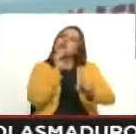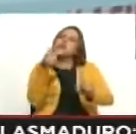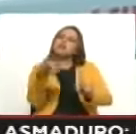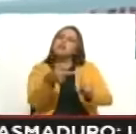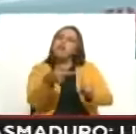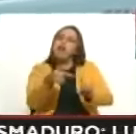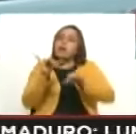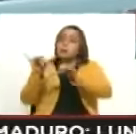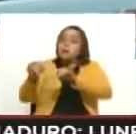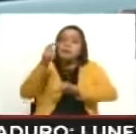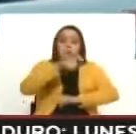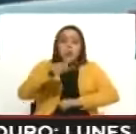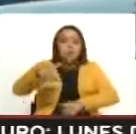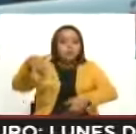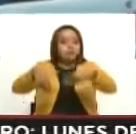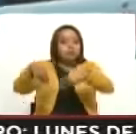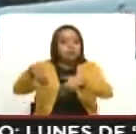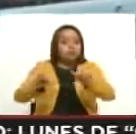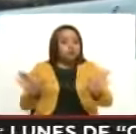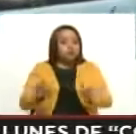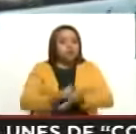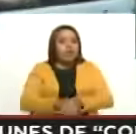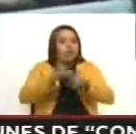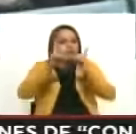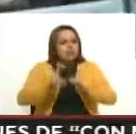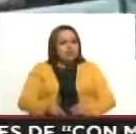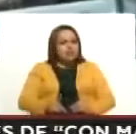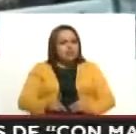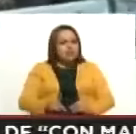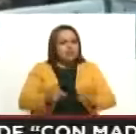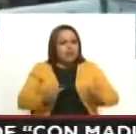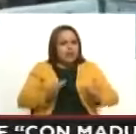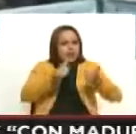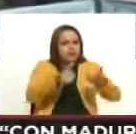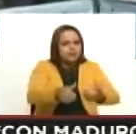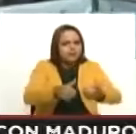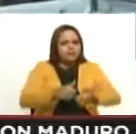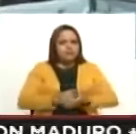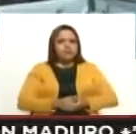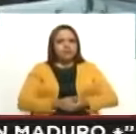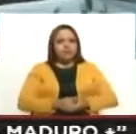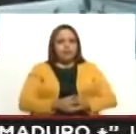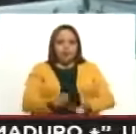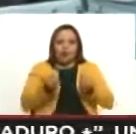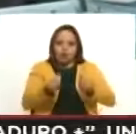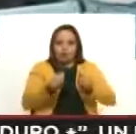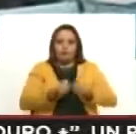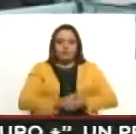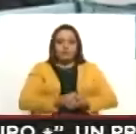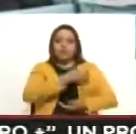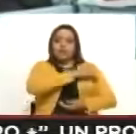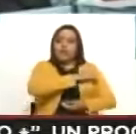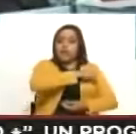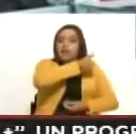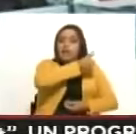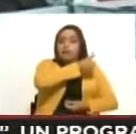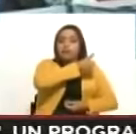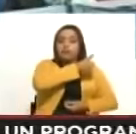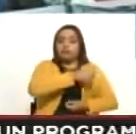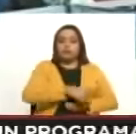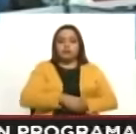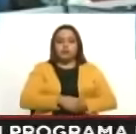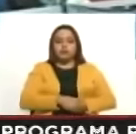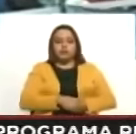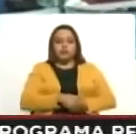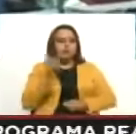El pueblo. Entonces, la decisión inicial que se toma es que el jefe